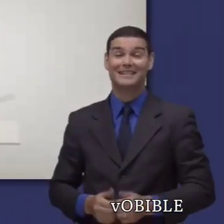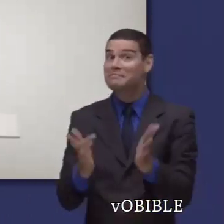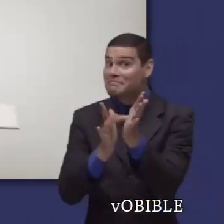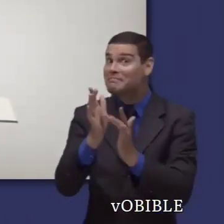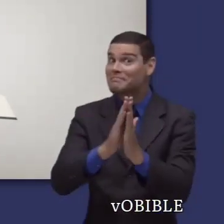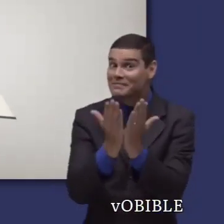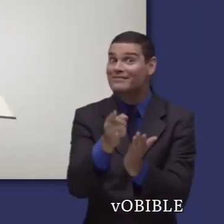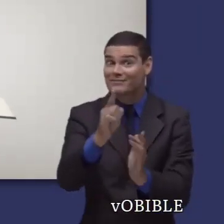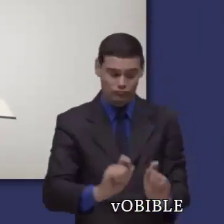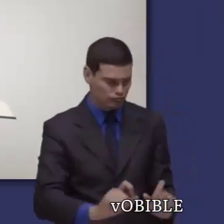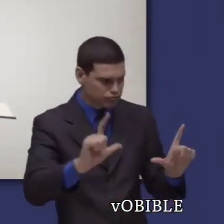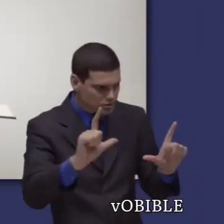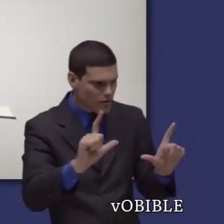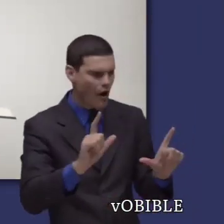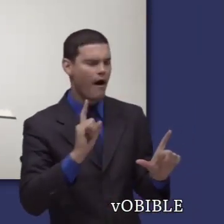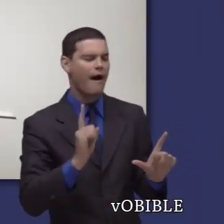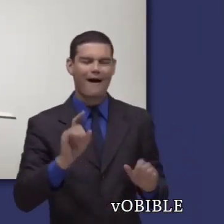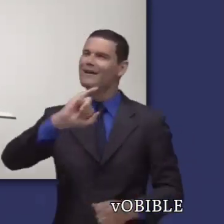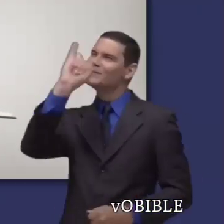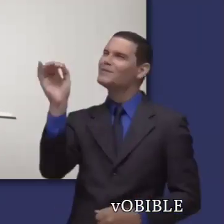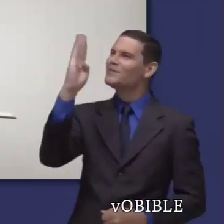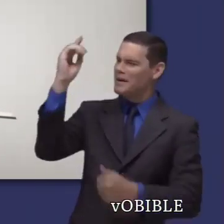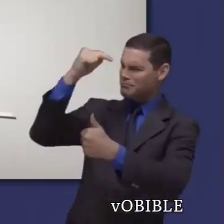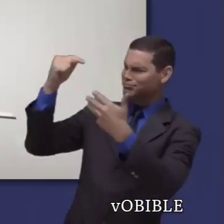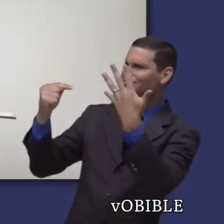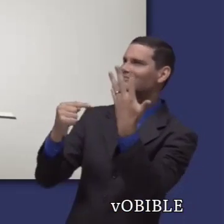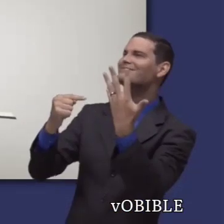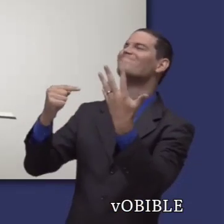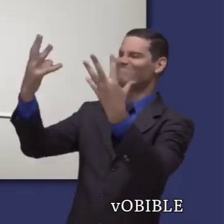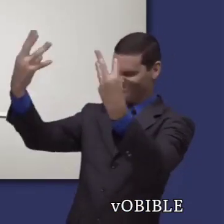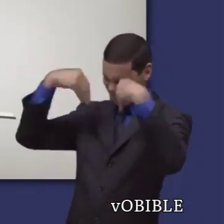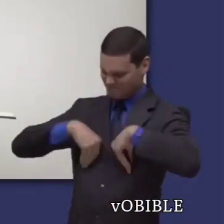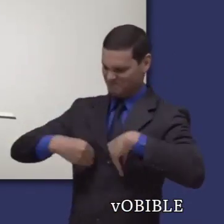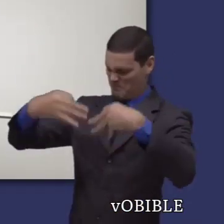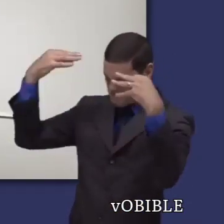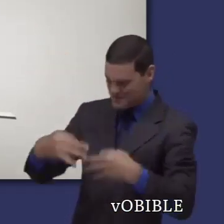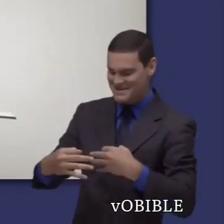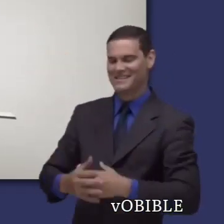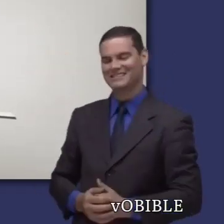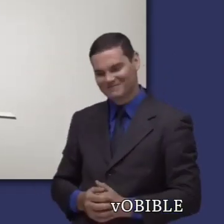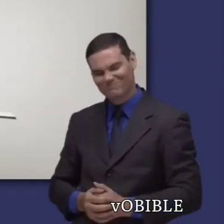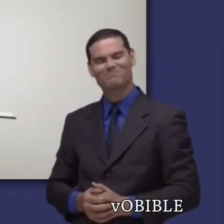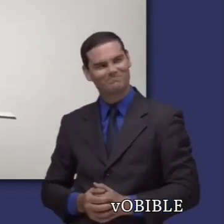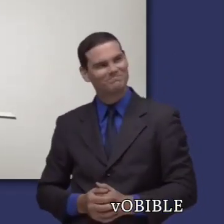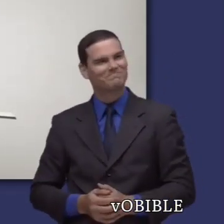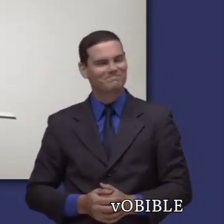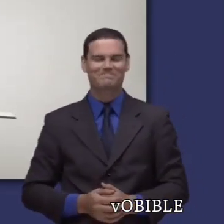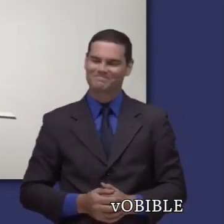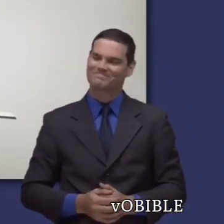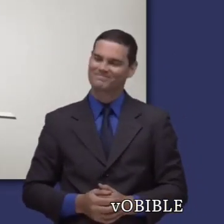Cuando lea la carta inspirada a los efesios, fíjese en que debemos ponernos la nueva personalidad creada según la voluntad de